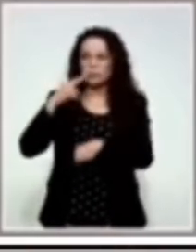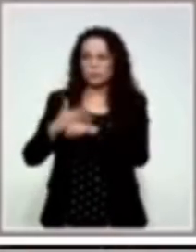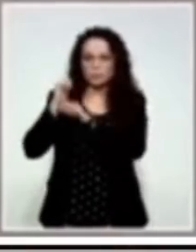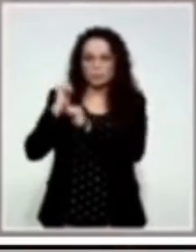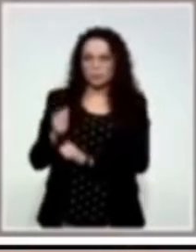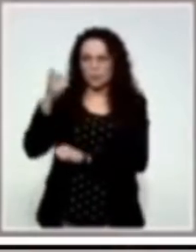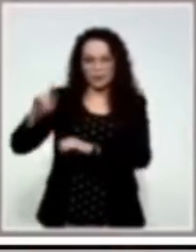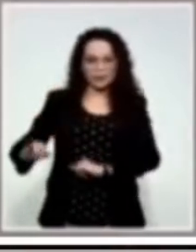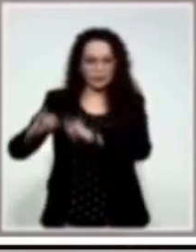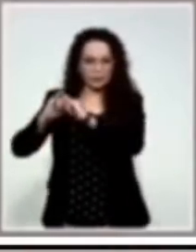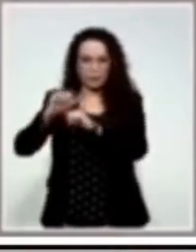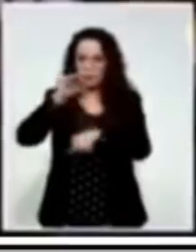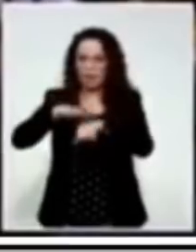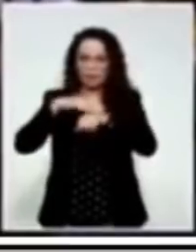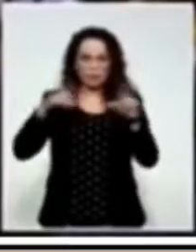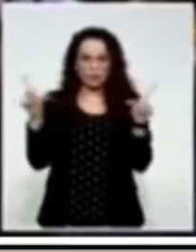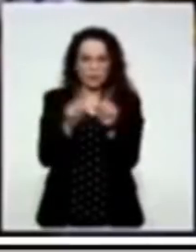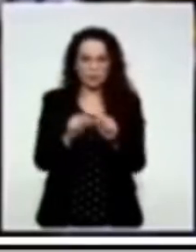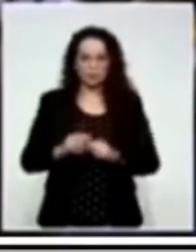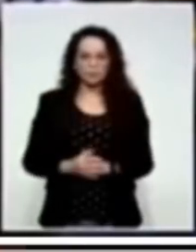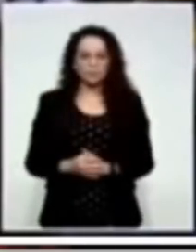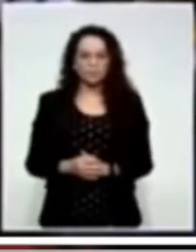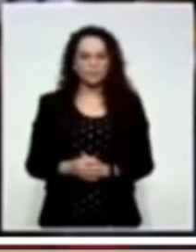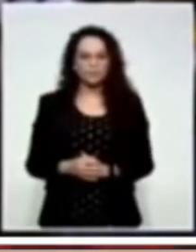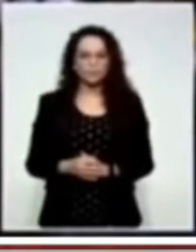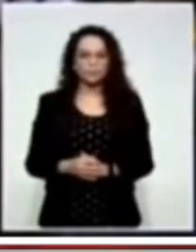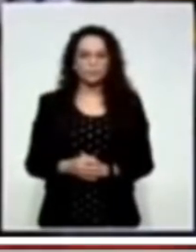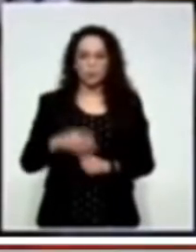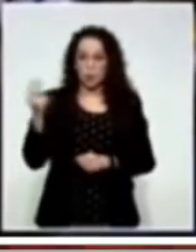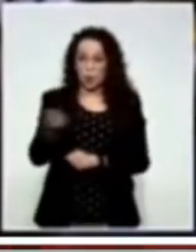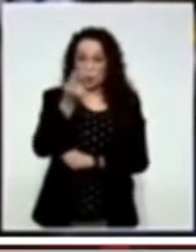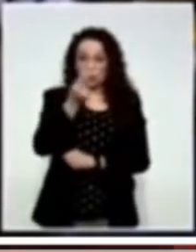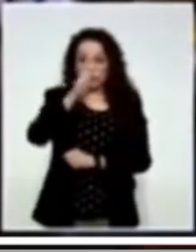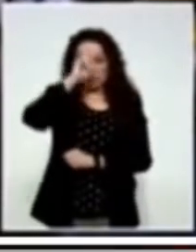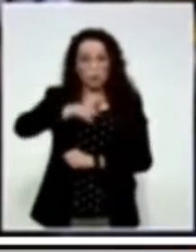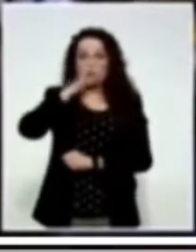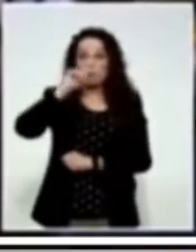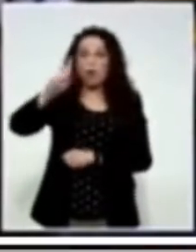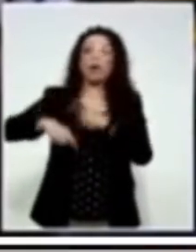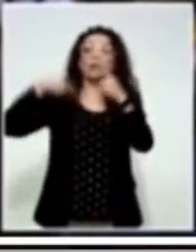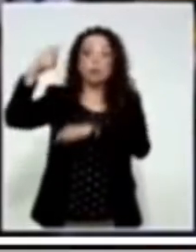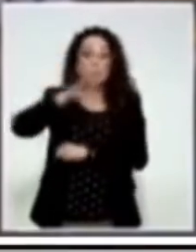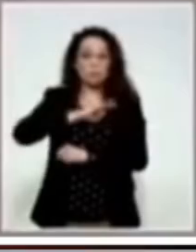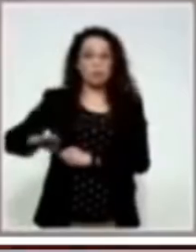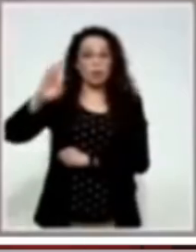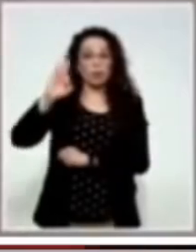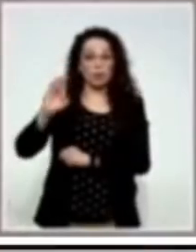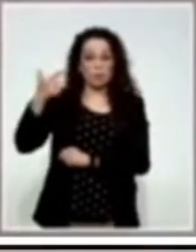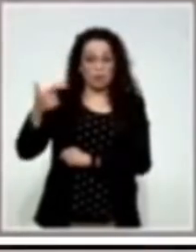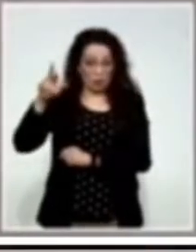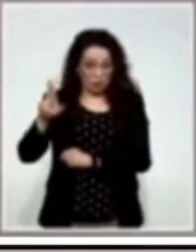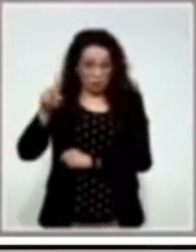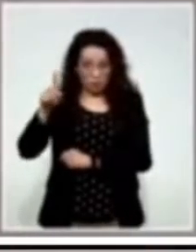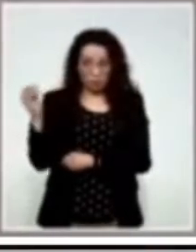decir. ¿Está usted legalmente impedido para llegar a ser fiscal después de... Yo creo que de la Corte? Cualquier pregunta sobre este